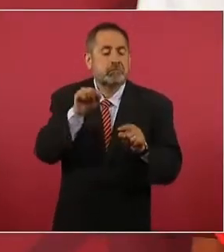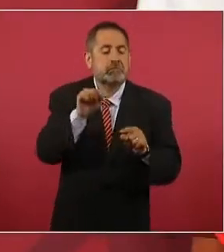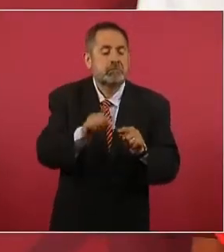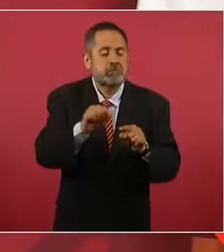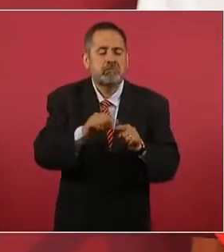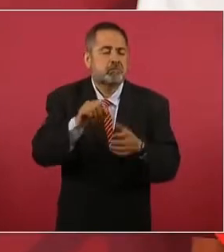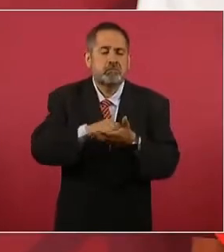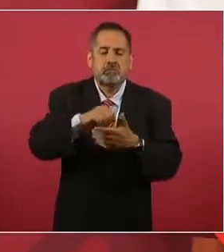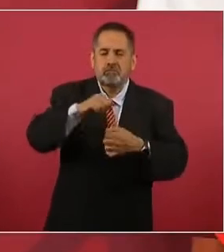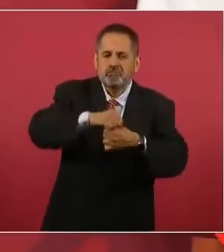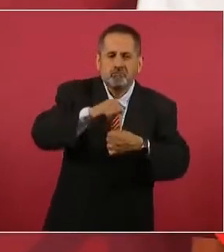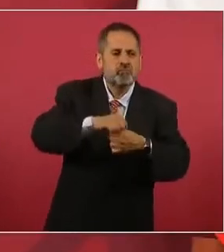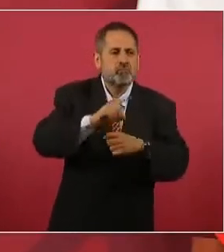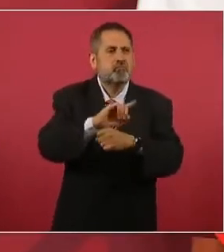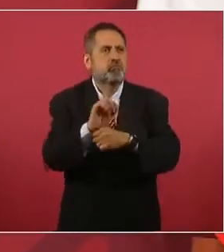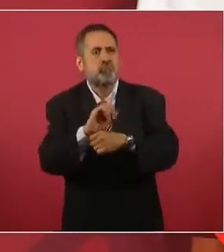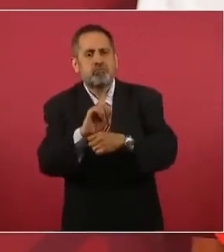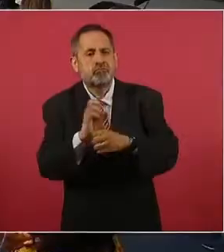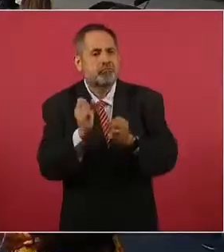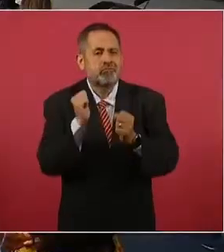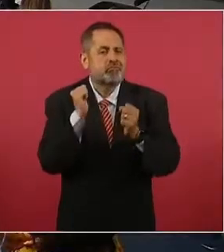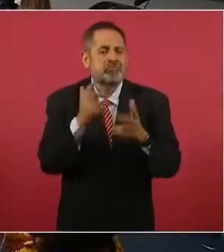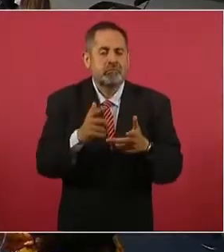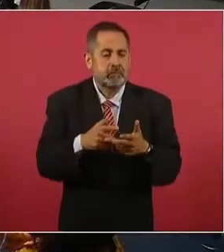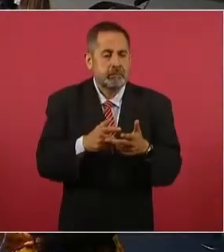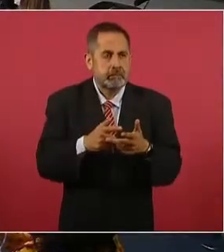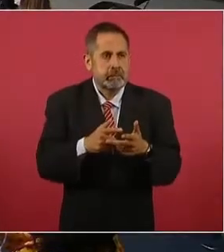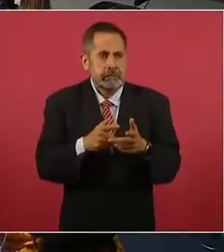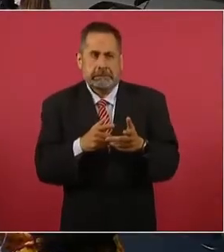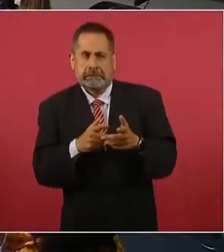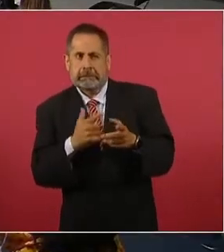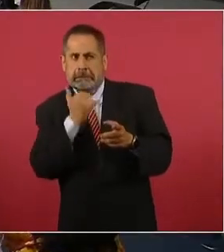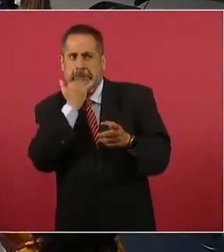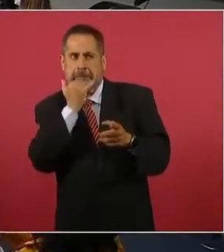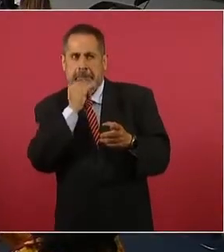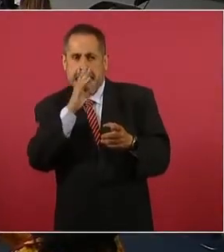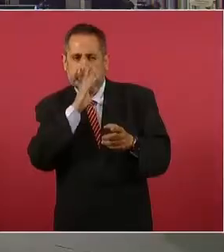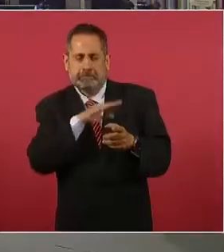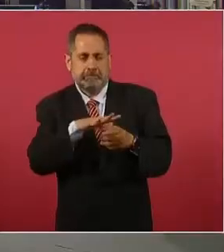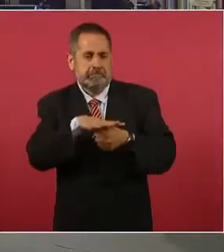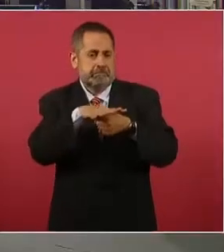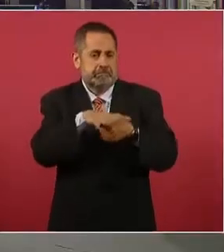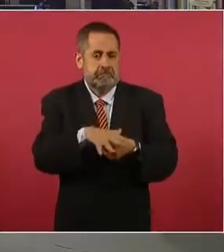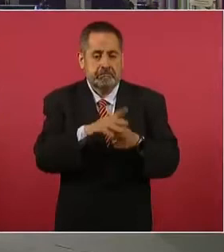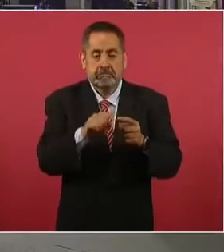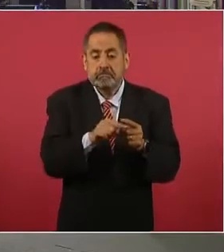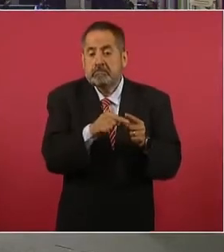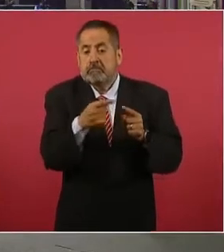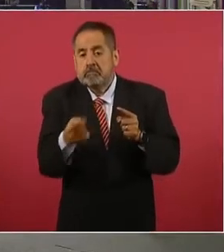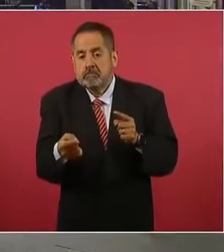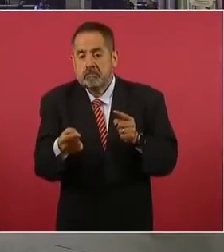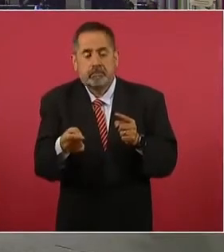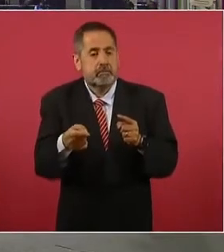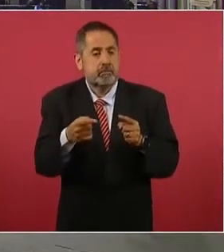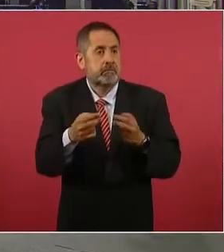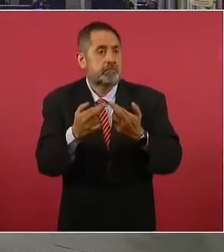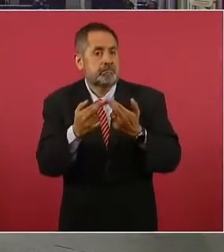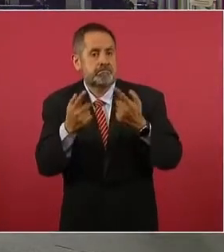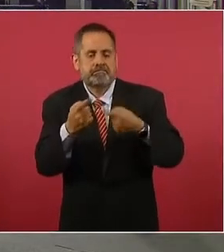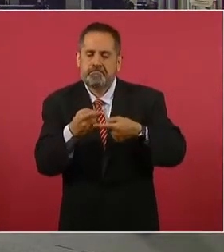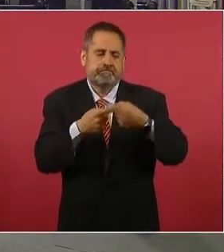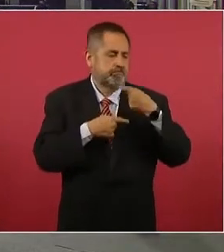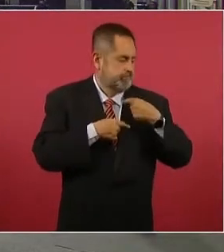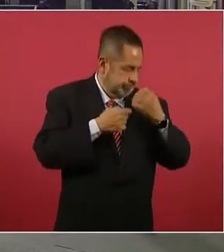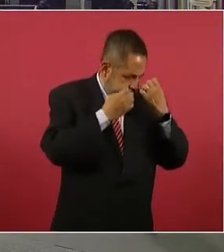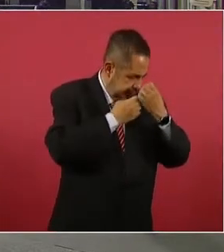una bomba o una válvula no da el flujo y presiona una línea? La válvula se regresa,